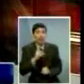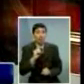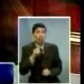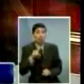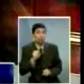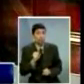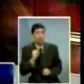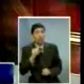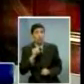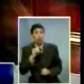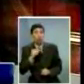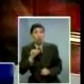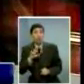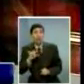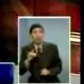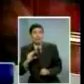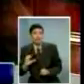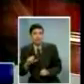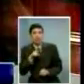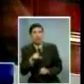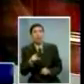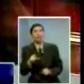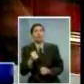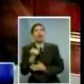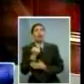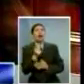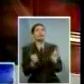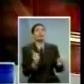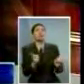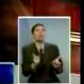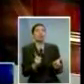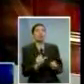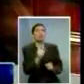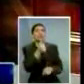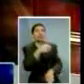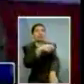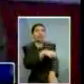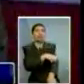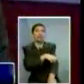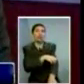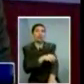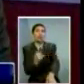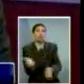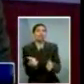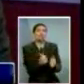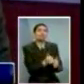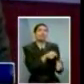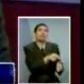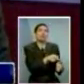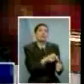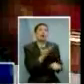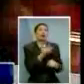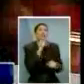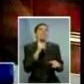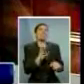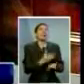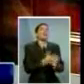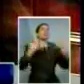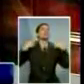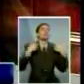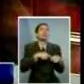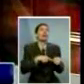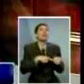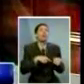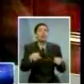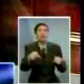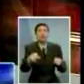para el hospital de la sexta región, ¿quién estaba en ese cargo? No estaba nadie. ¿Y si era tan urgente y si era tan relevante, por